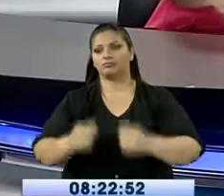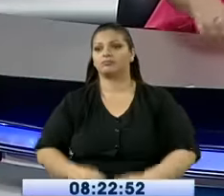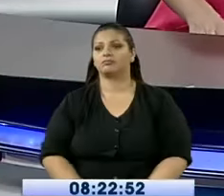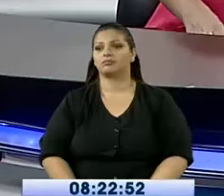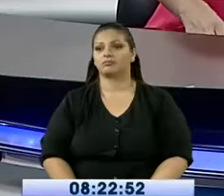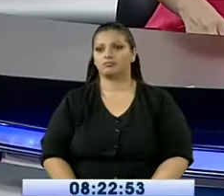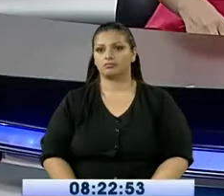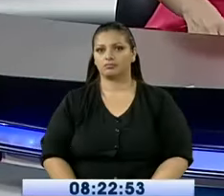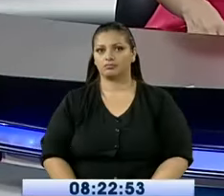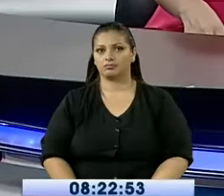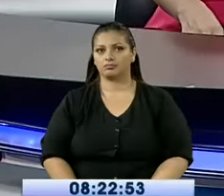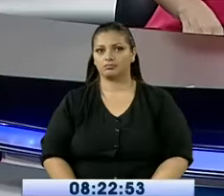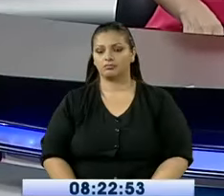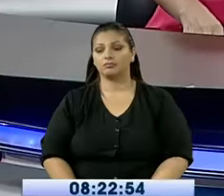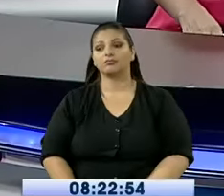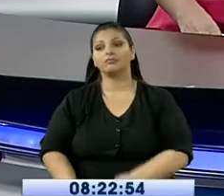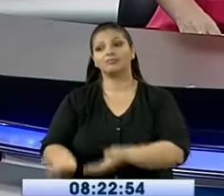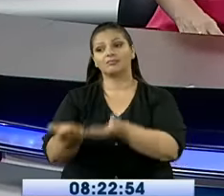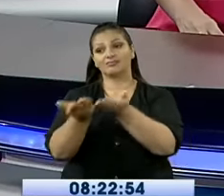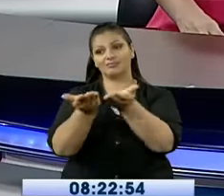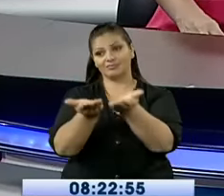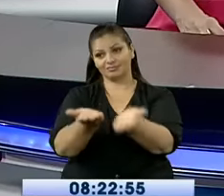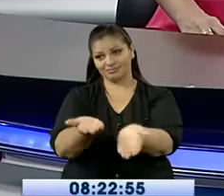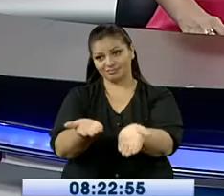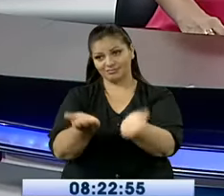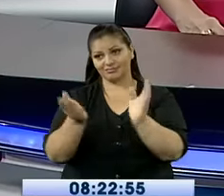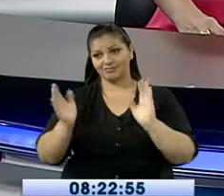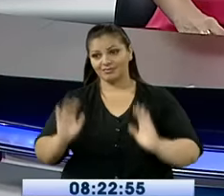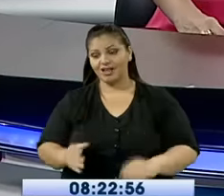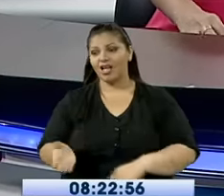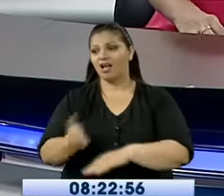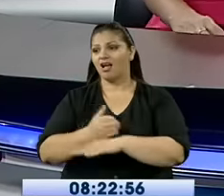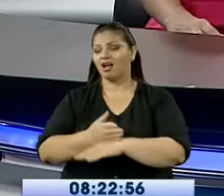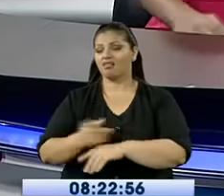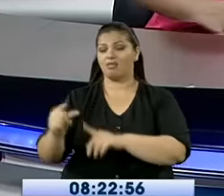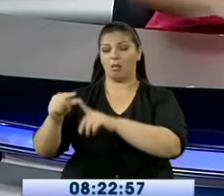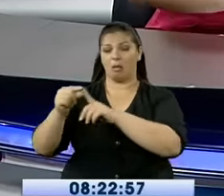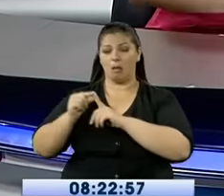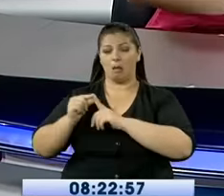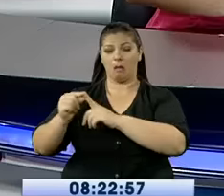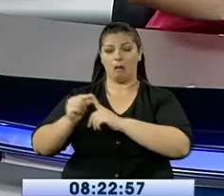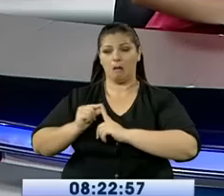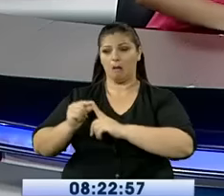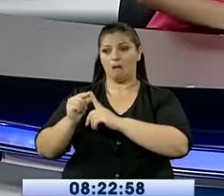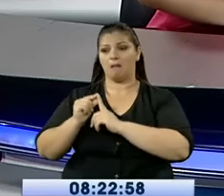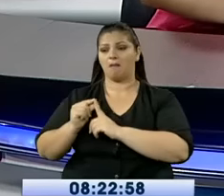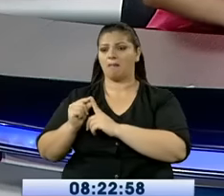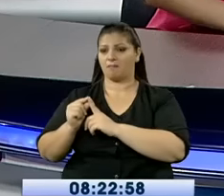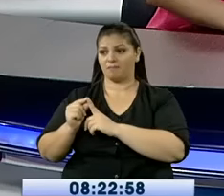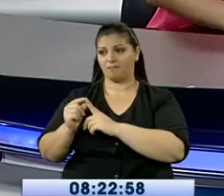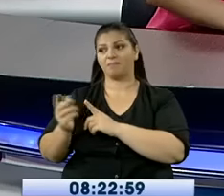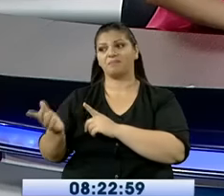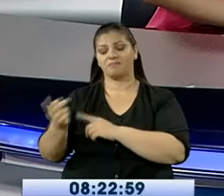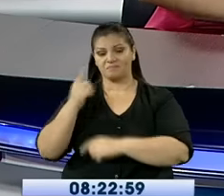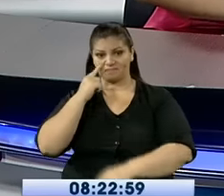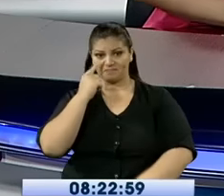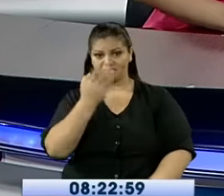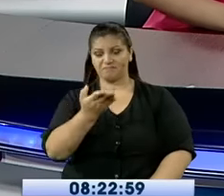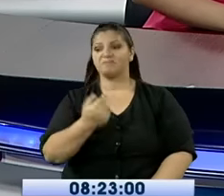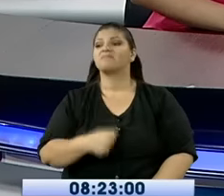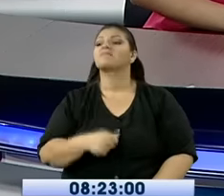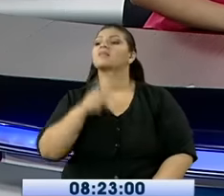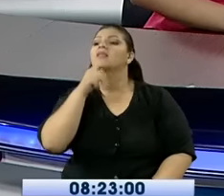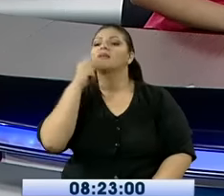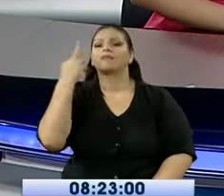por supuesto. Ahí les devuelvo todas las flores que me han enviado y les demuestro que tengo la razón. Una vez